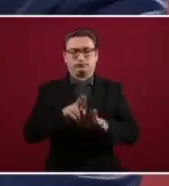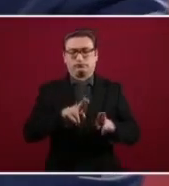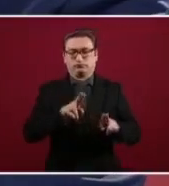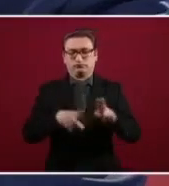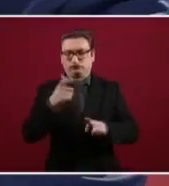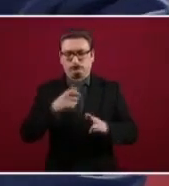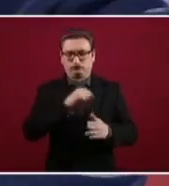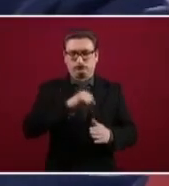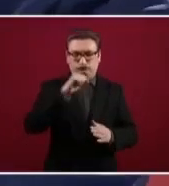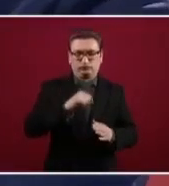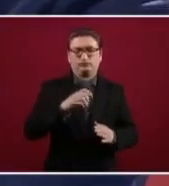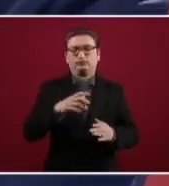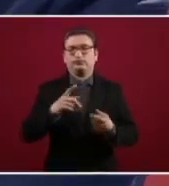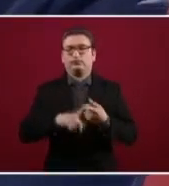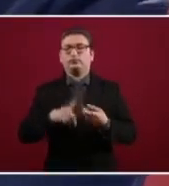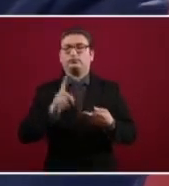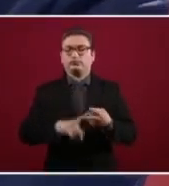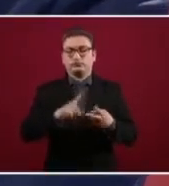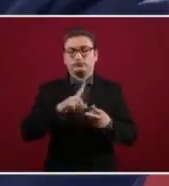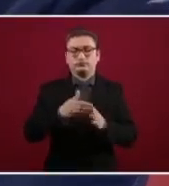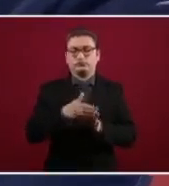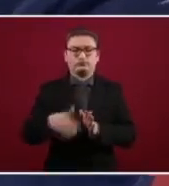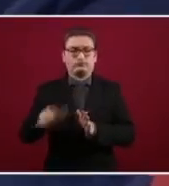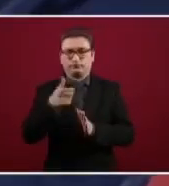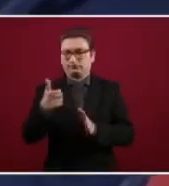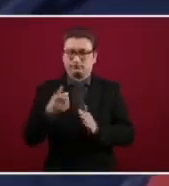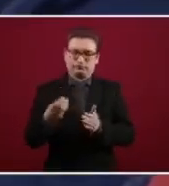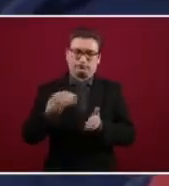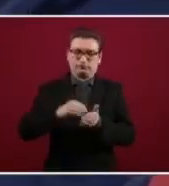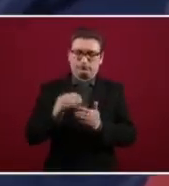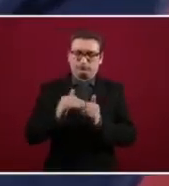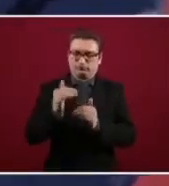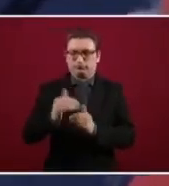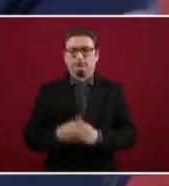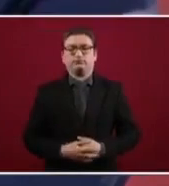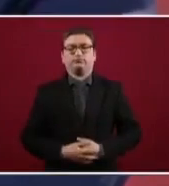y a partir de ahí aumentar